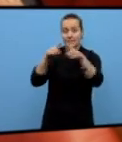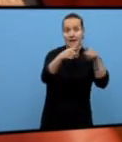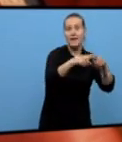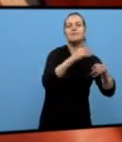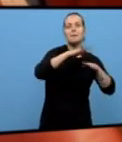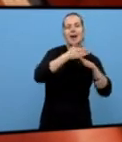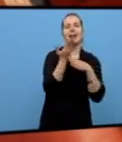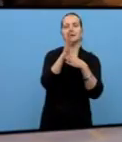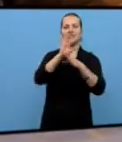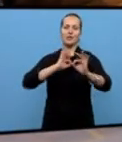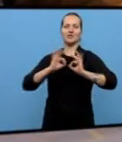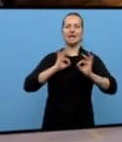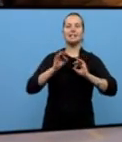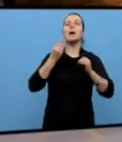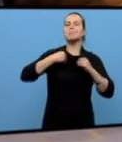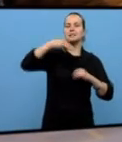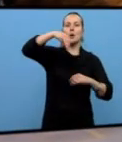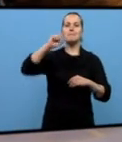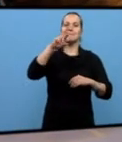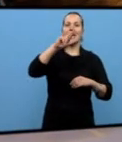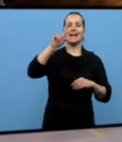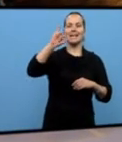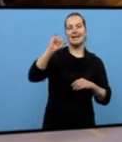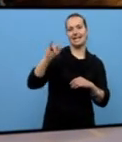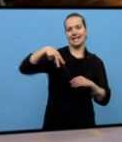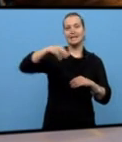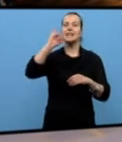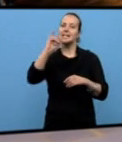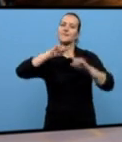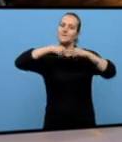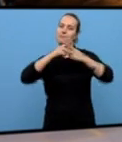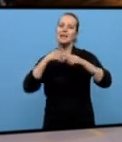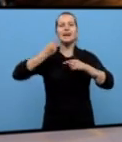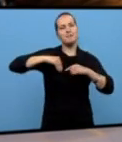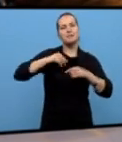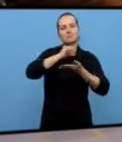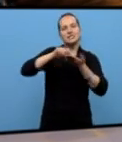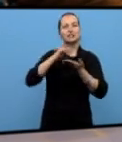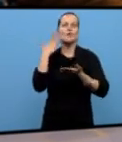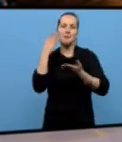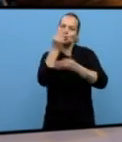a representación teatral Merlín e Familia baseada na obra do ilustre escritor mindoniense.